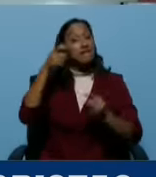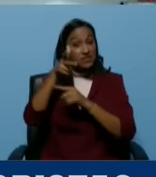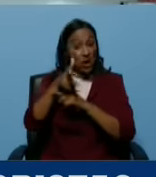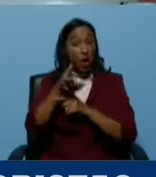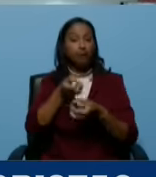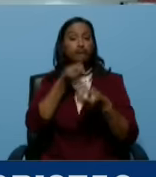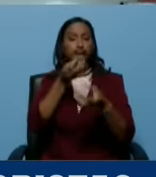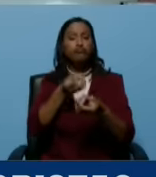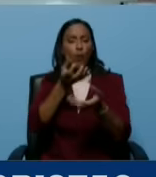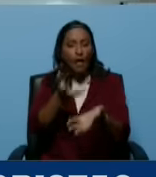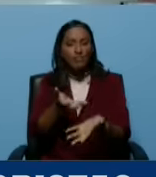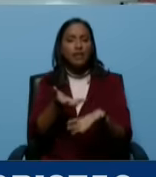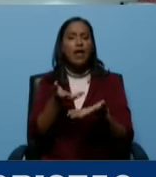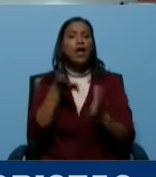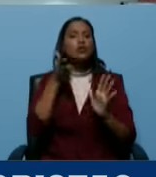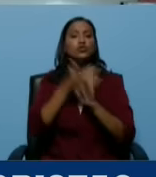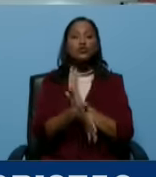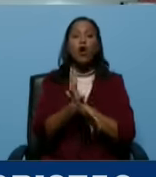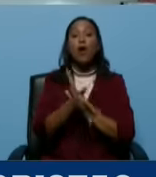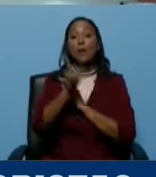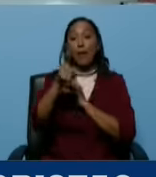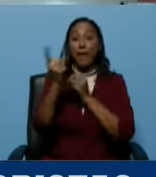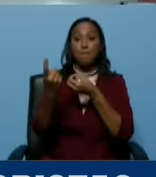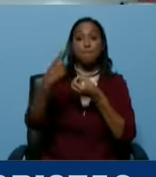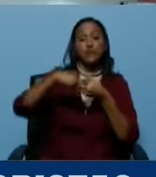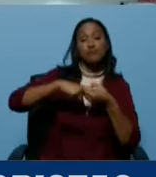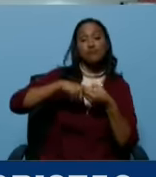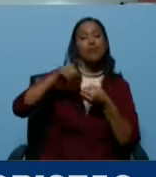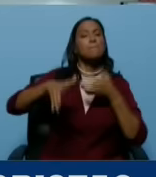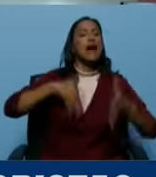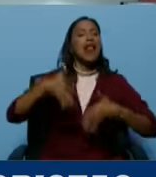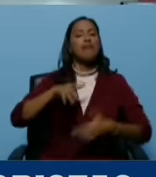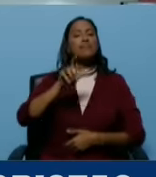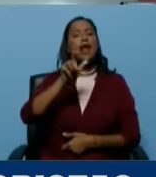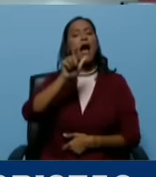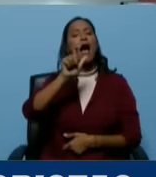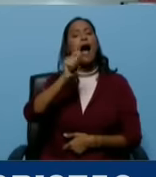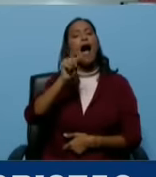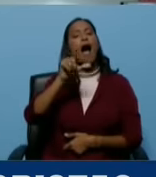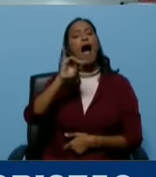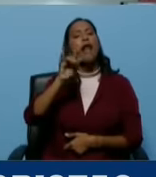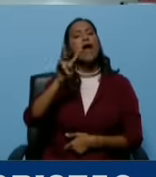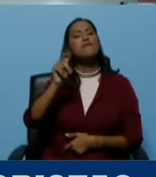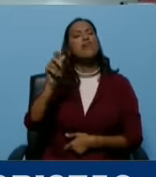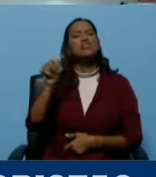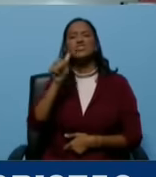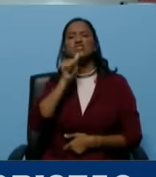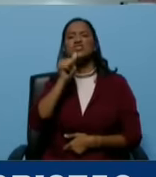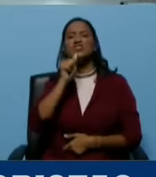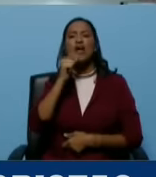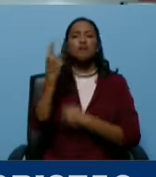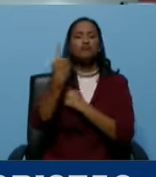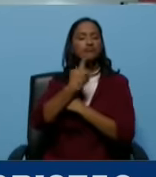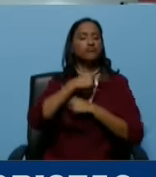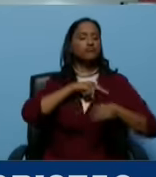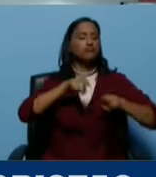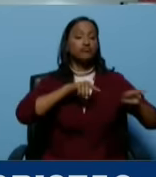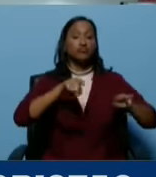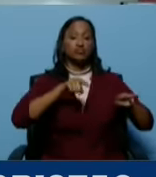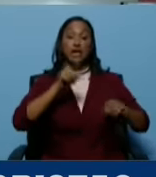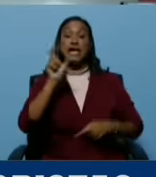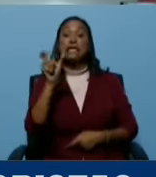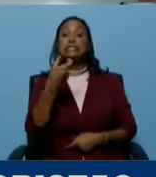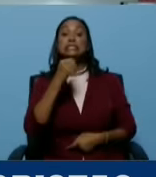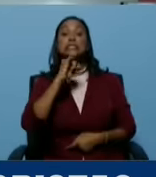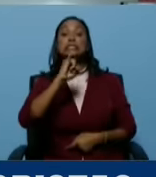por este Pran alias Valle, por instrucciones directas que le da Gilbert Caro. Yo quiero